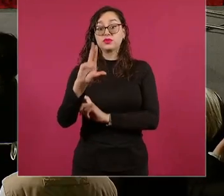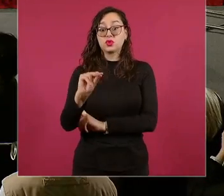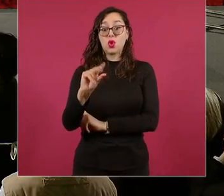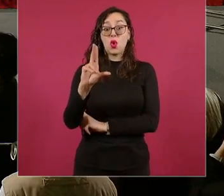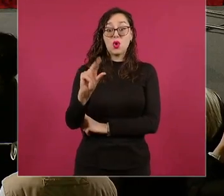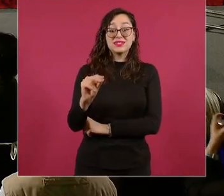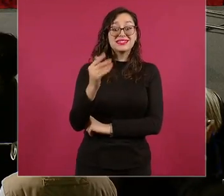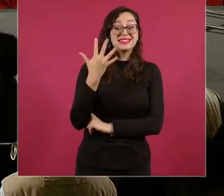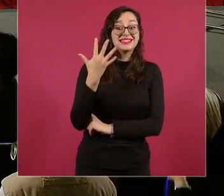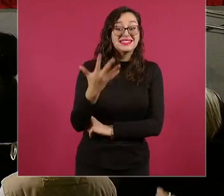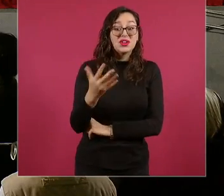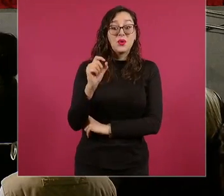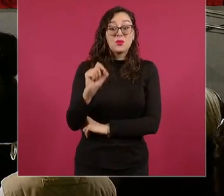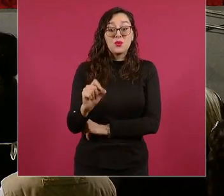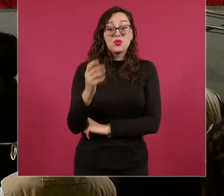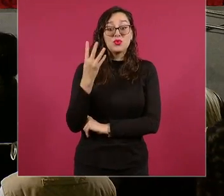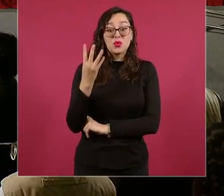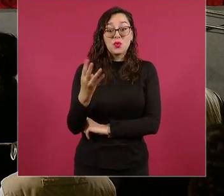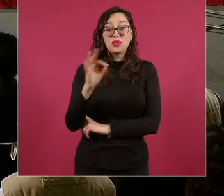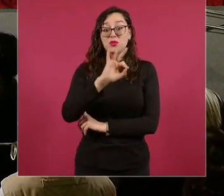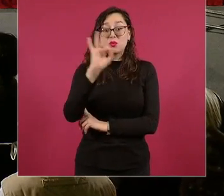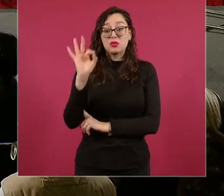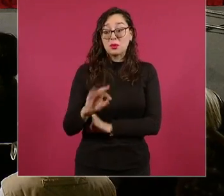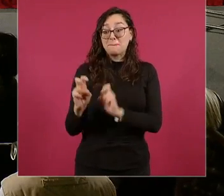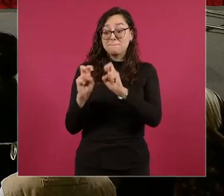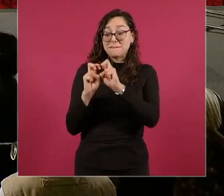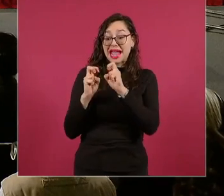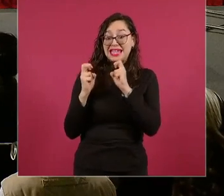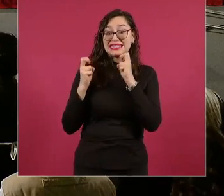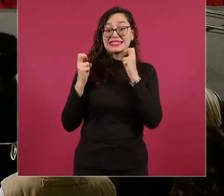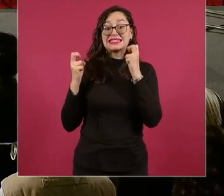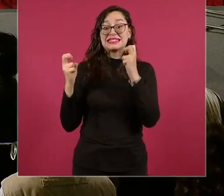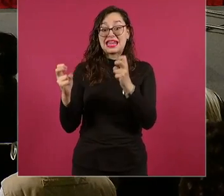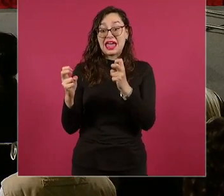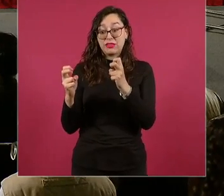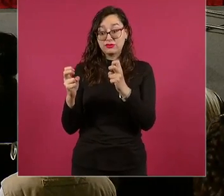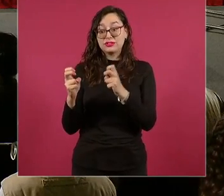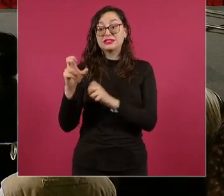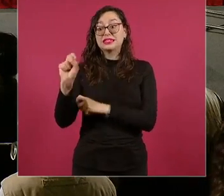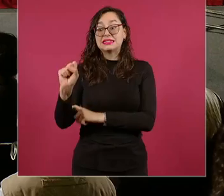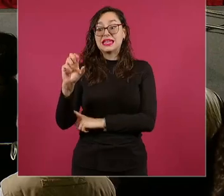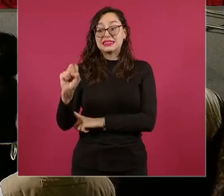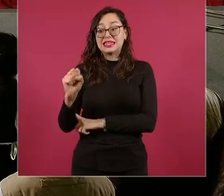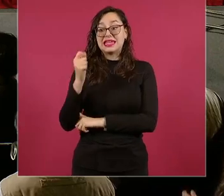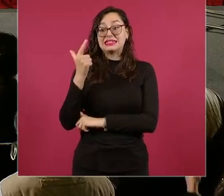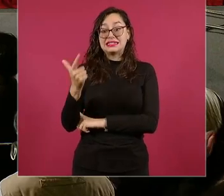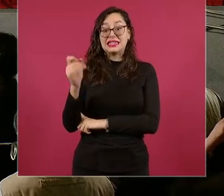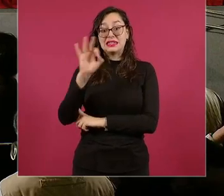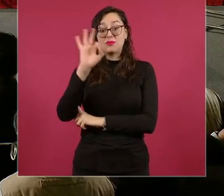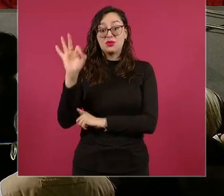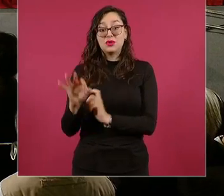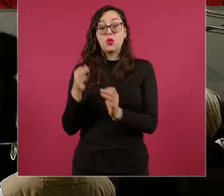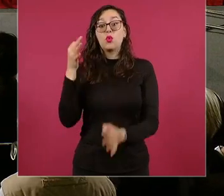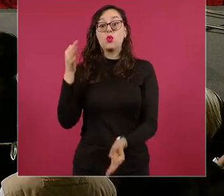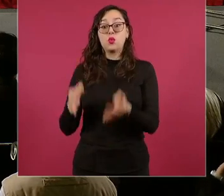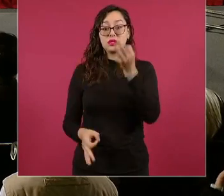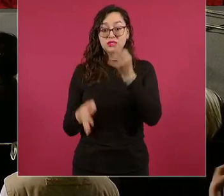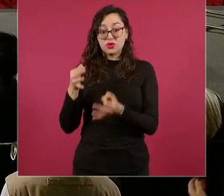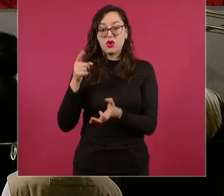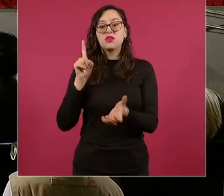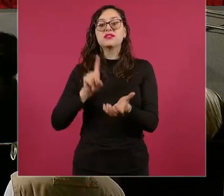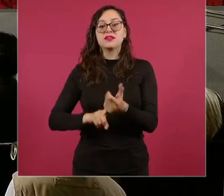.4 por ciento de los magistrados y el 67 por ciento de los jueces tienen